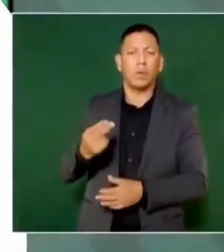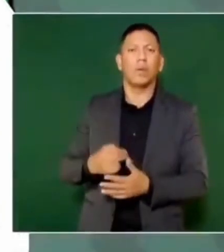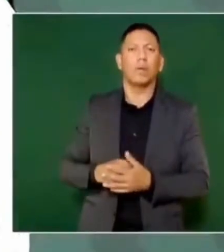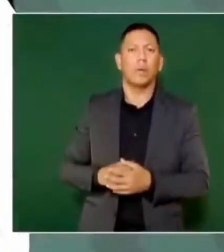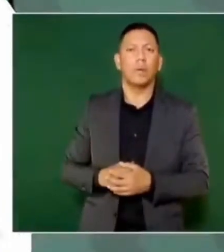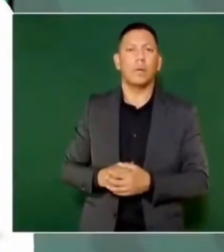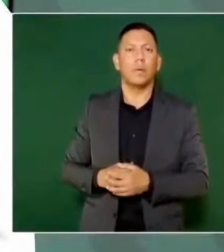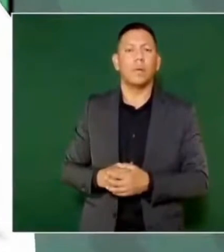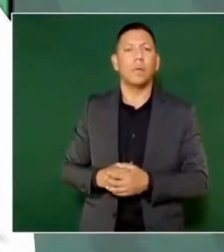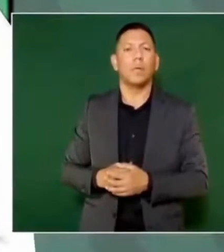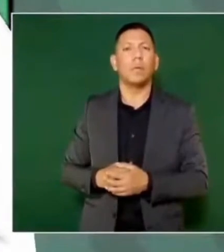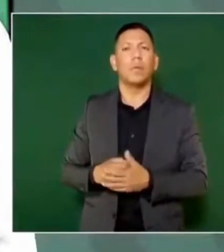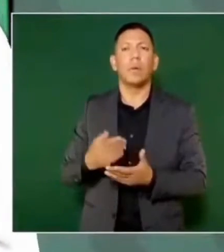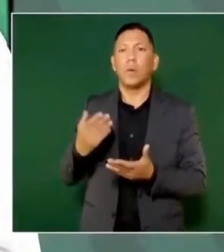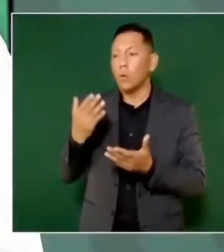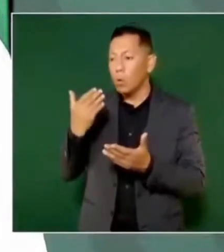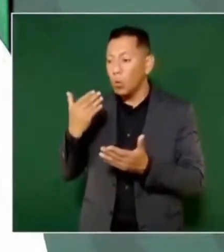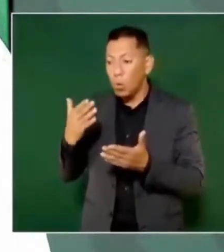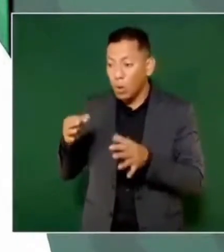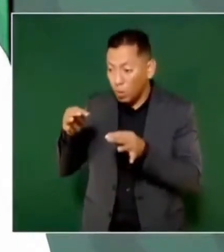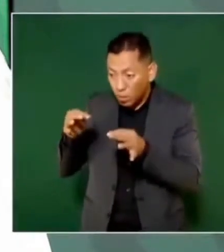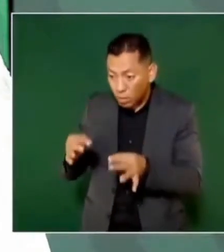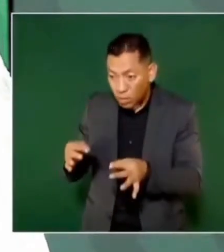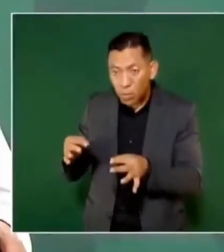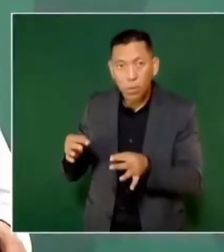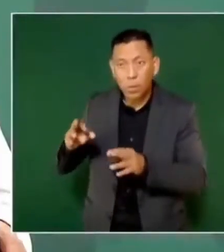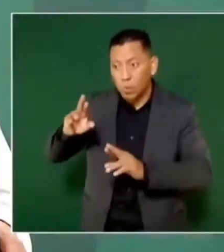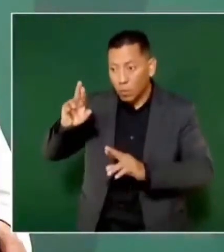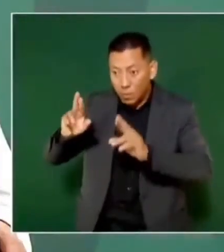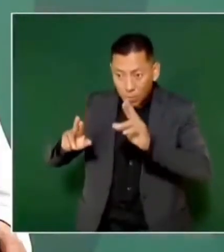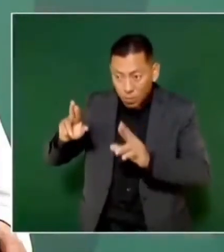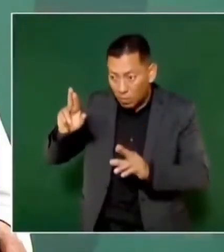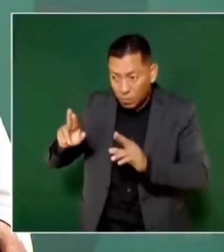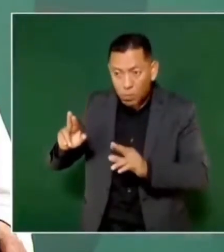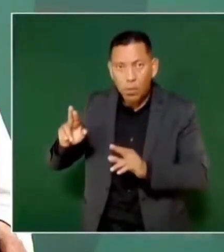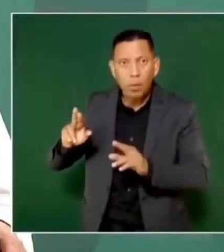Si no se tiene esa mayoría calificada, no se puede llevar a cabo ninguna reforma